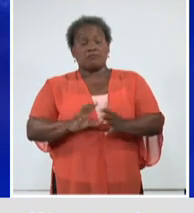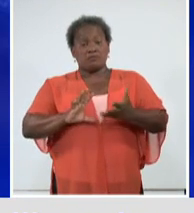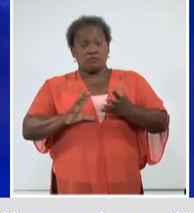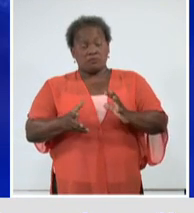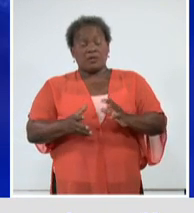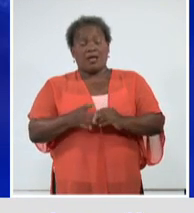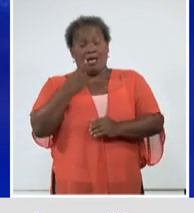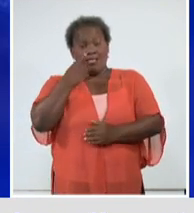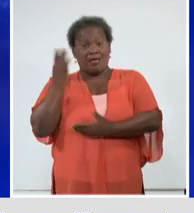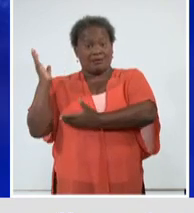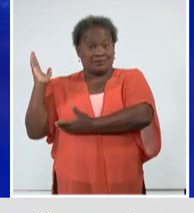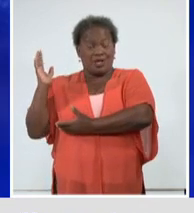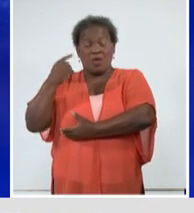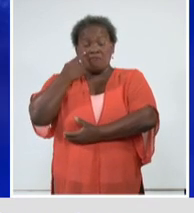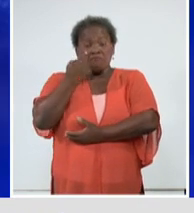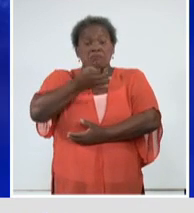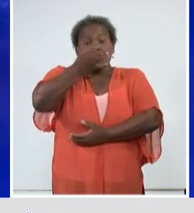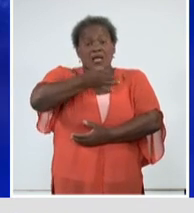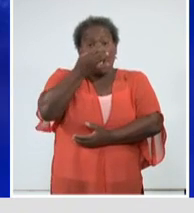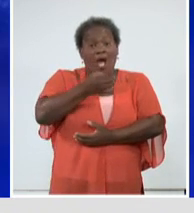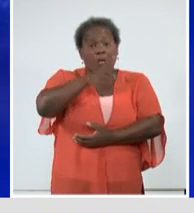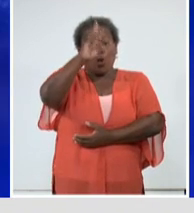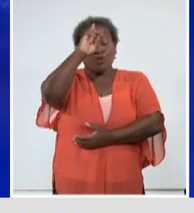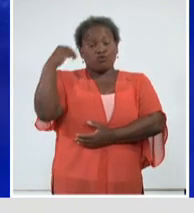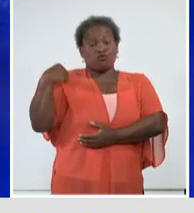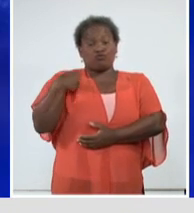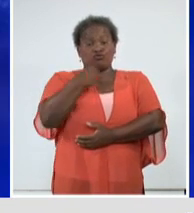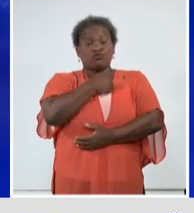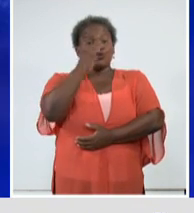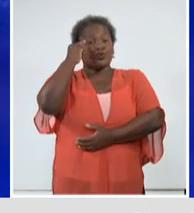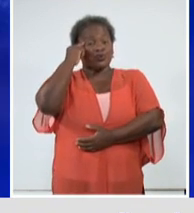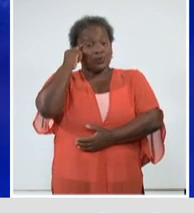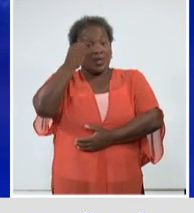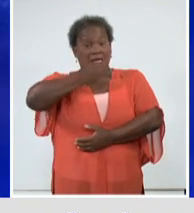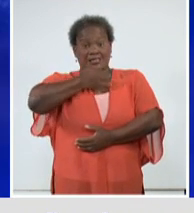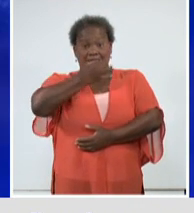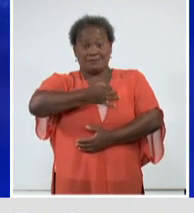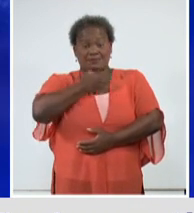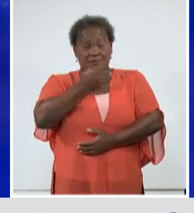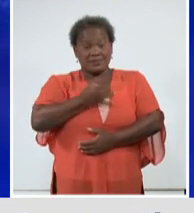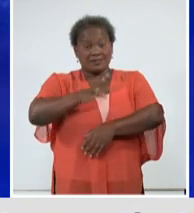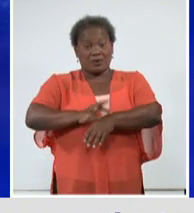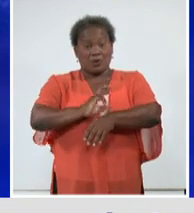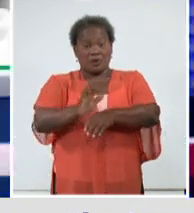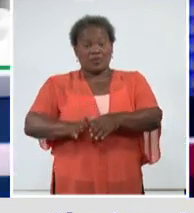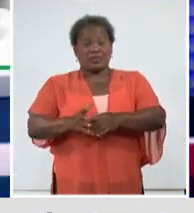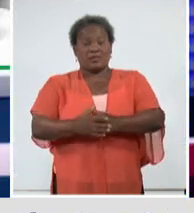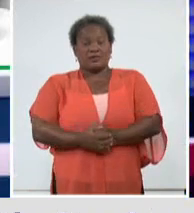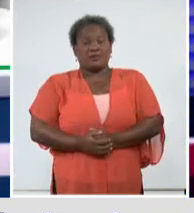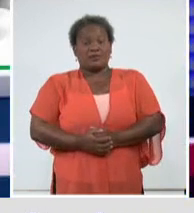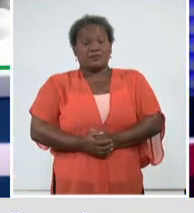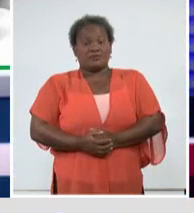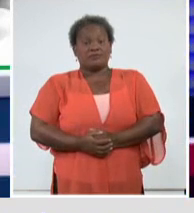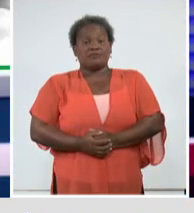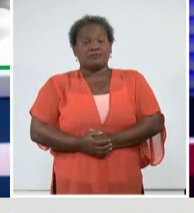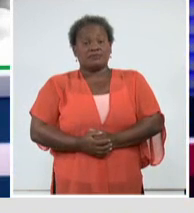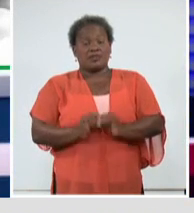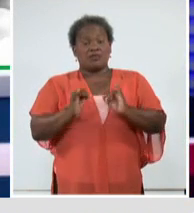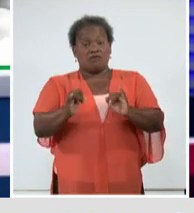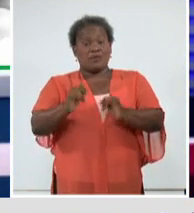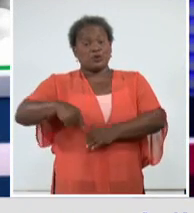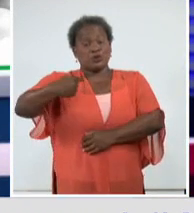bien acaba de dar a conocer en esta actualización informativa sobre la COVID-19, en conferencia que cada